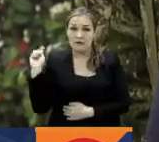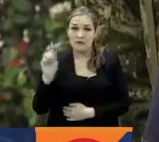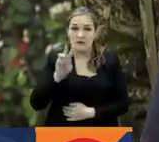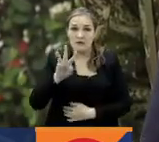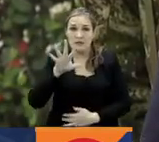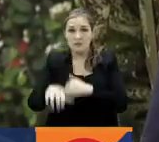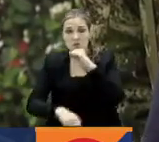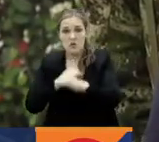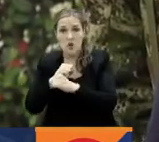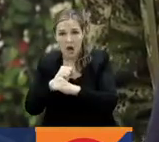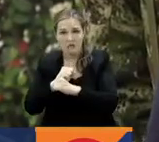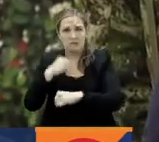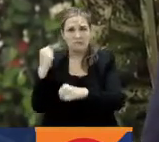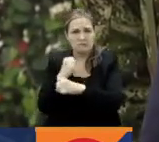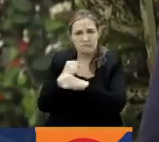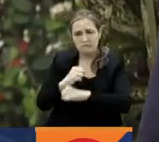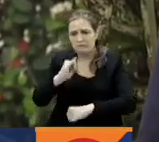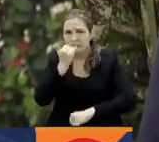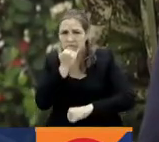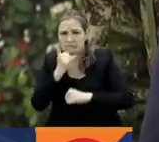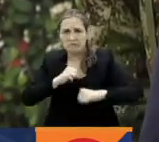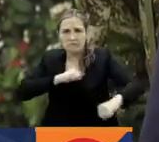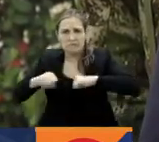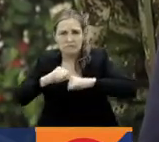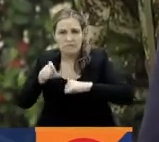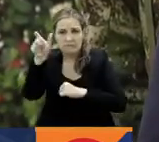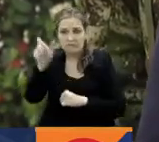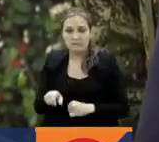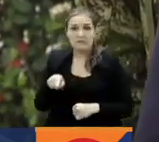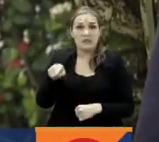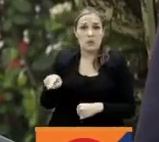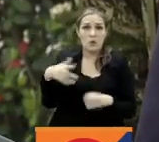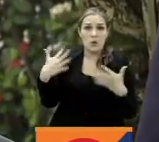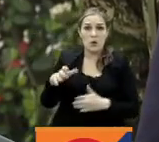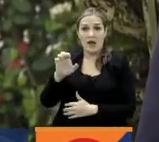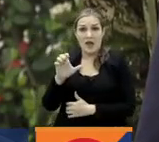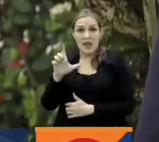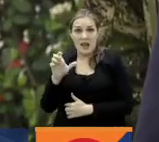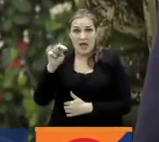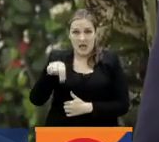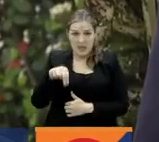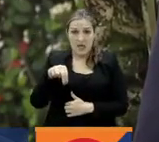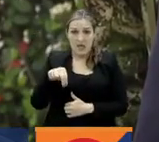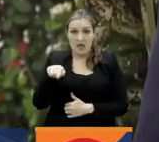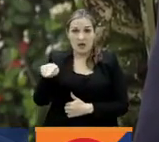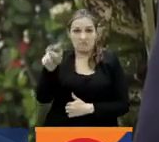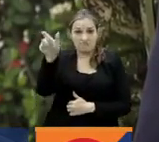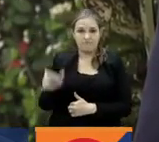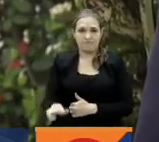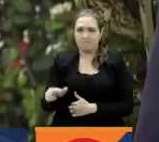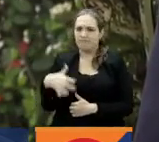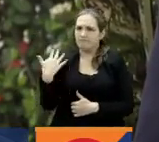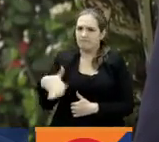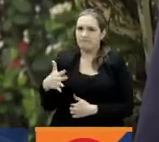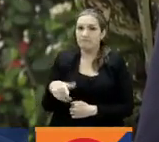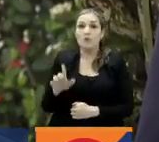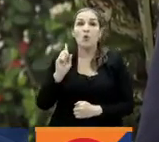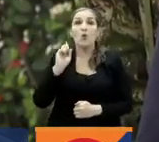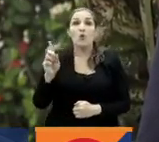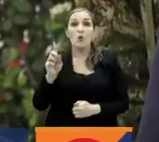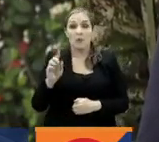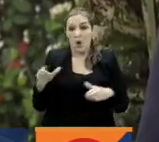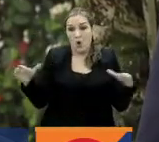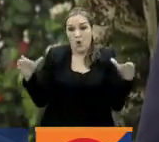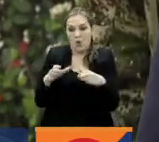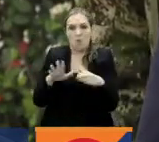años en el narcotráfico con el ELN, porque el Frente de Guerra Occidental,